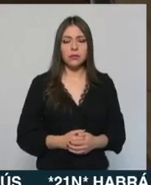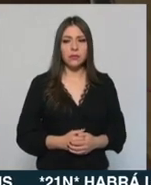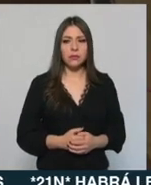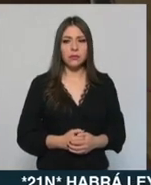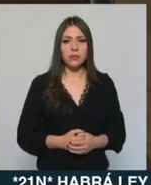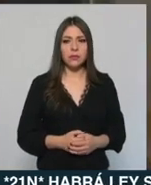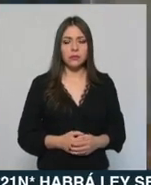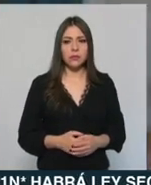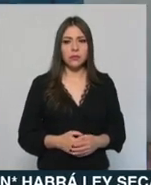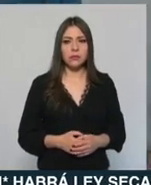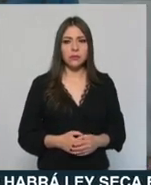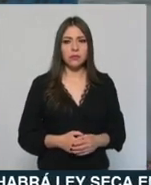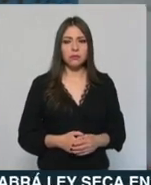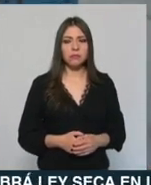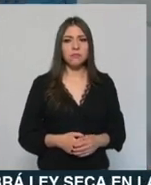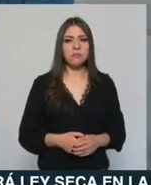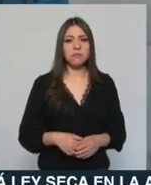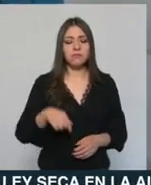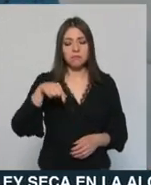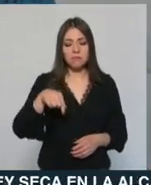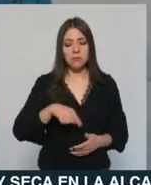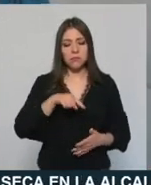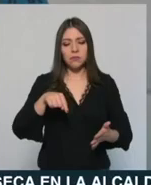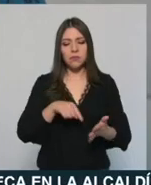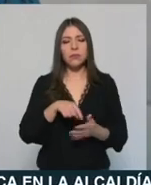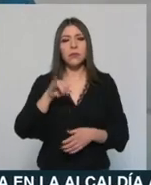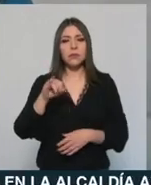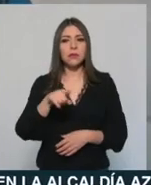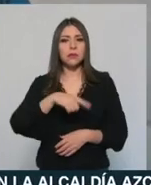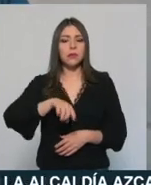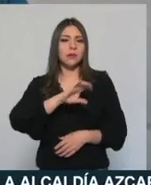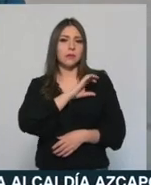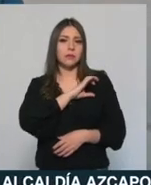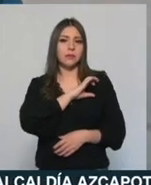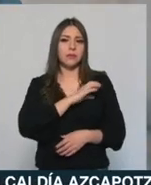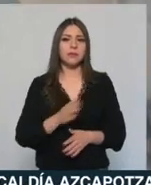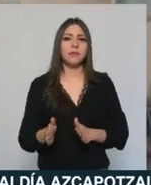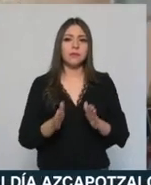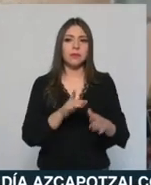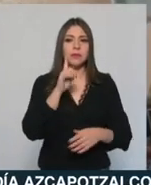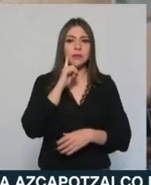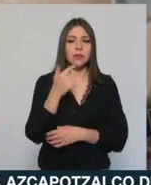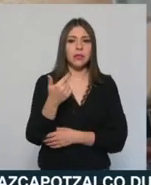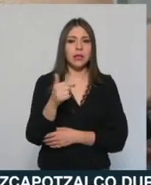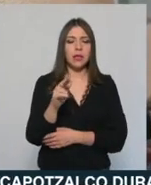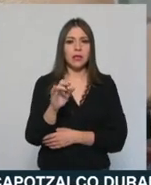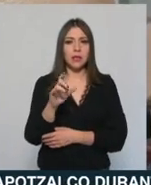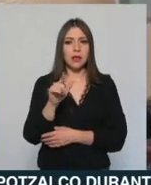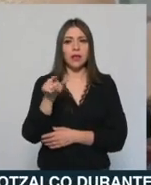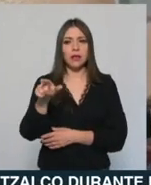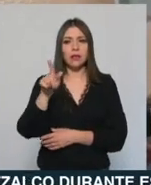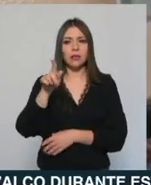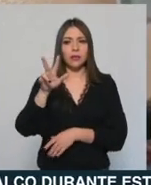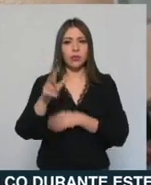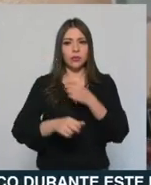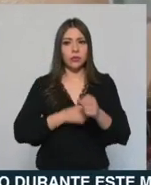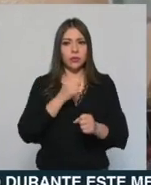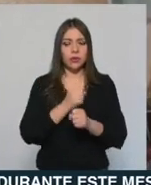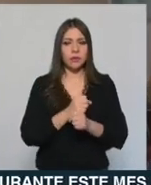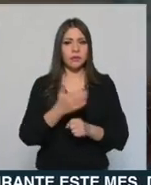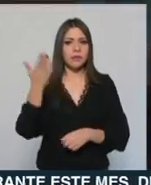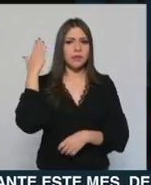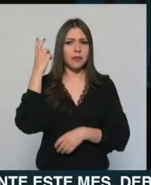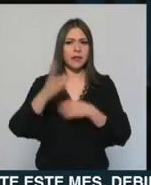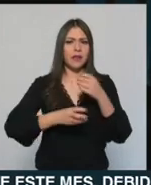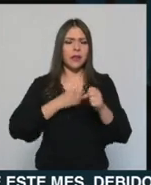que me quiere. Graciela Pérez tiene 78 años. Llegó hace 3 a la casa hogar. Decidió ya